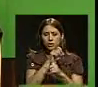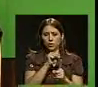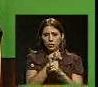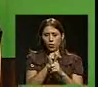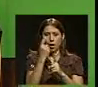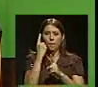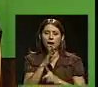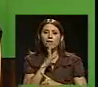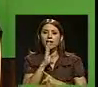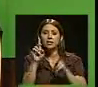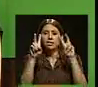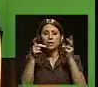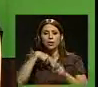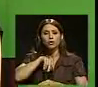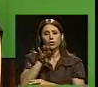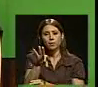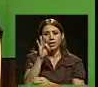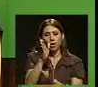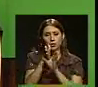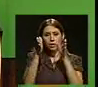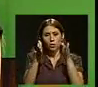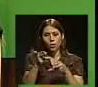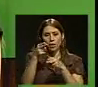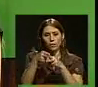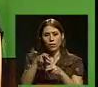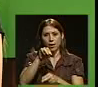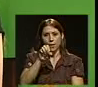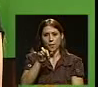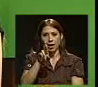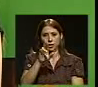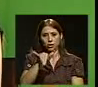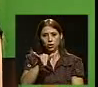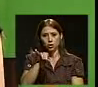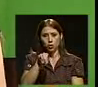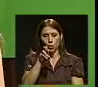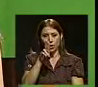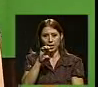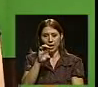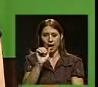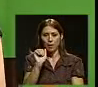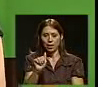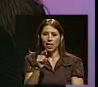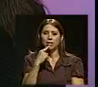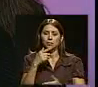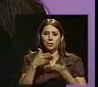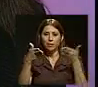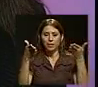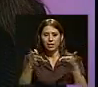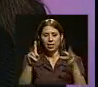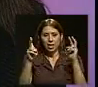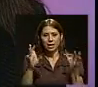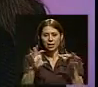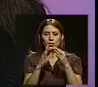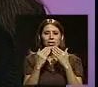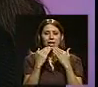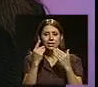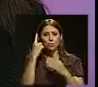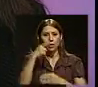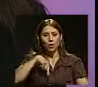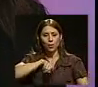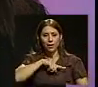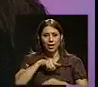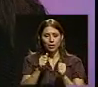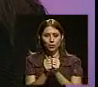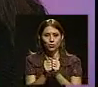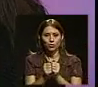poquito más este tema, hemos invitado a la psicóloga Marjorie Alvarado, a quien le damos la más cordial bienvenida a Nexos. Marjorie, gracias por